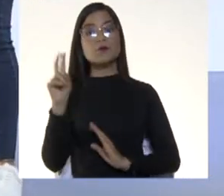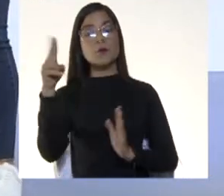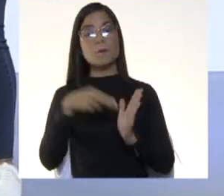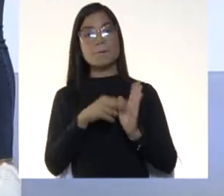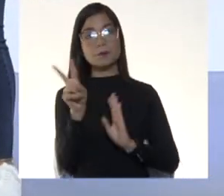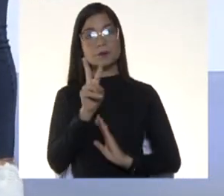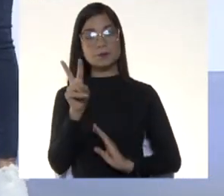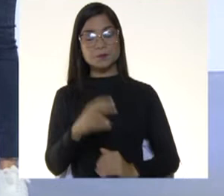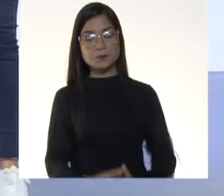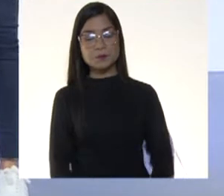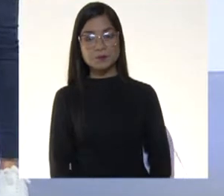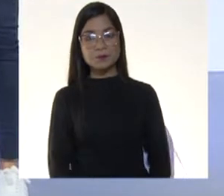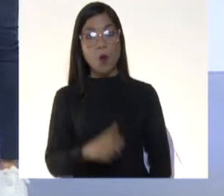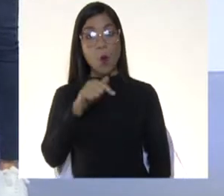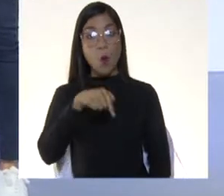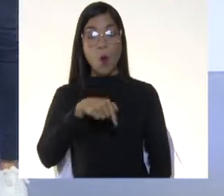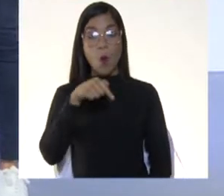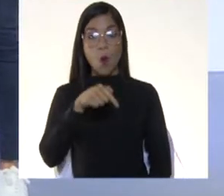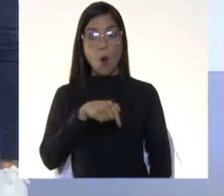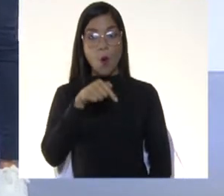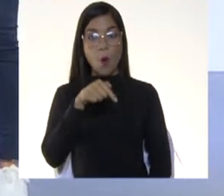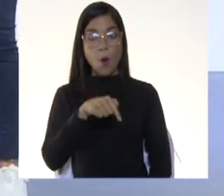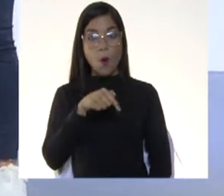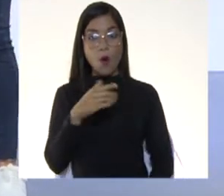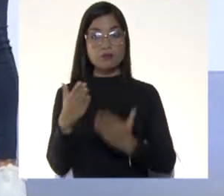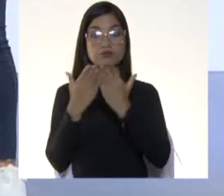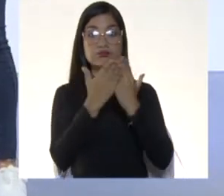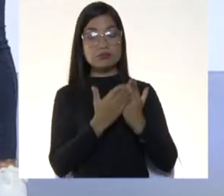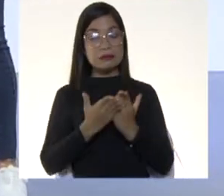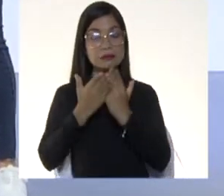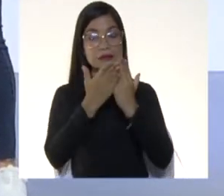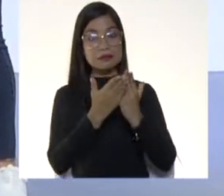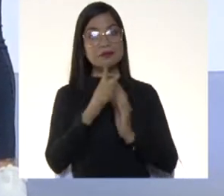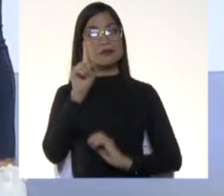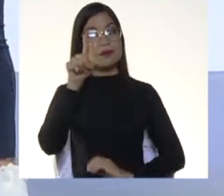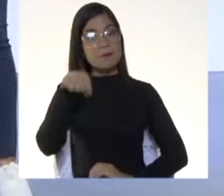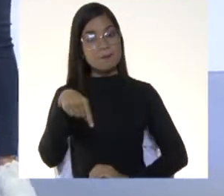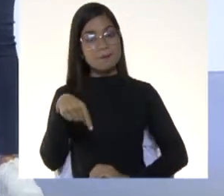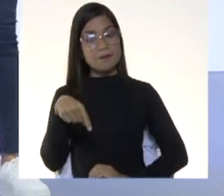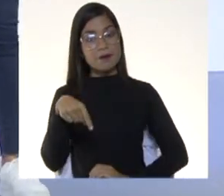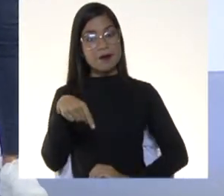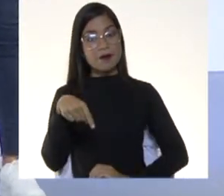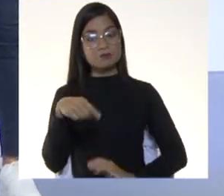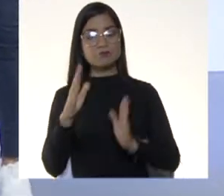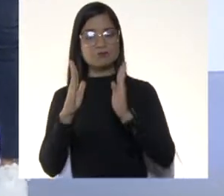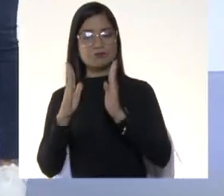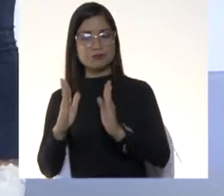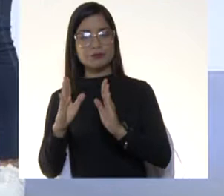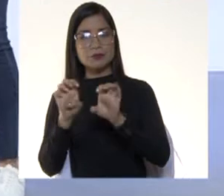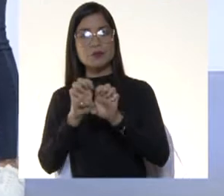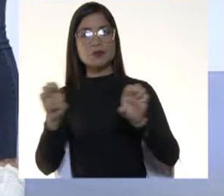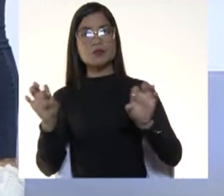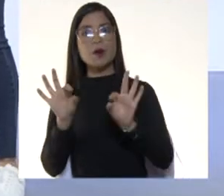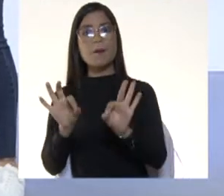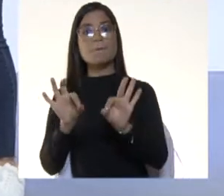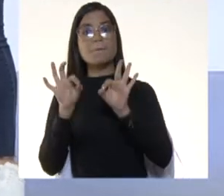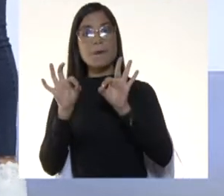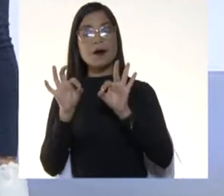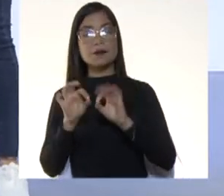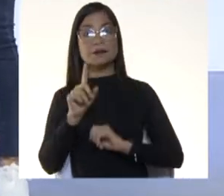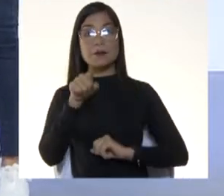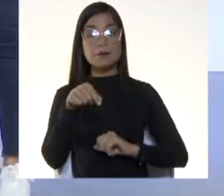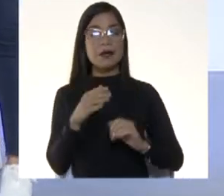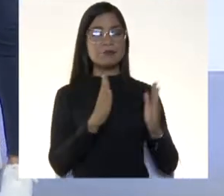2021-2022. Recordarles que hoy vamos a tener sus clases, pero además tendremos el segmento de educación especial y el segmento